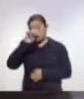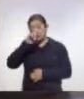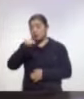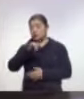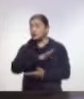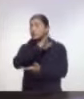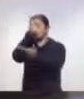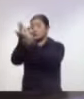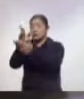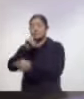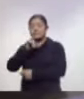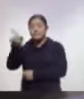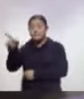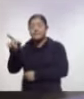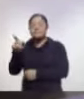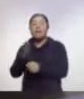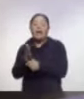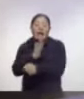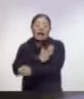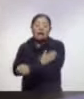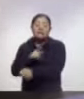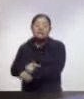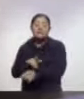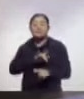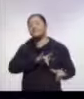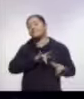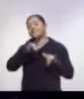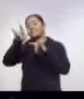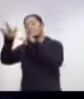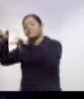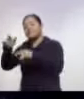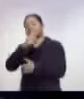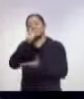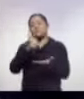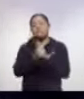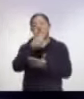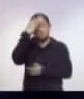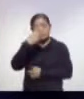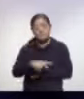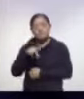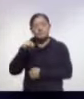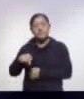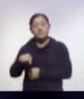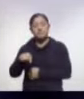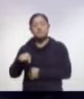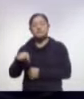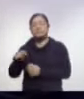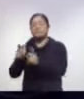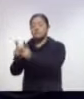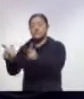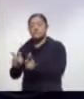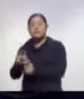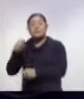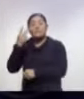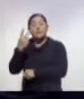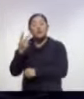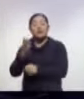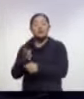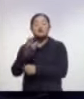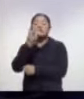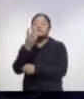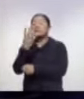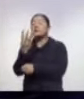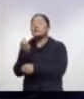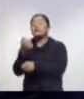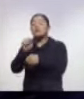Clínica de Atención Preventiva del Viajero, en el Aeropuerto Internacional de la Ciudad de México, Terminal 2, con tres o cuatro semanas de anticipación a su